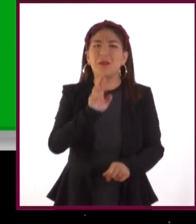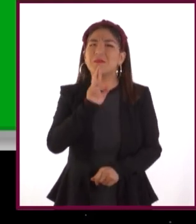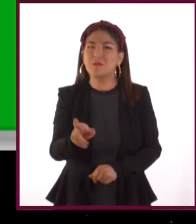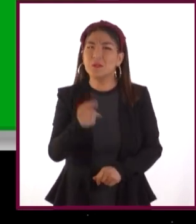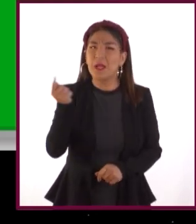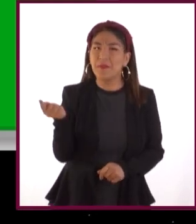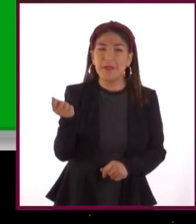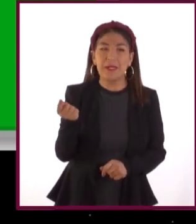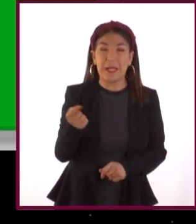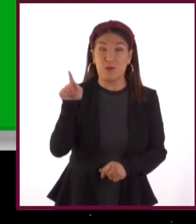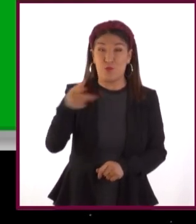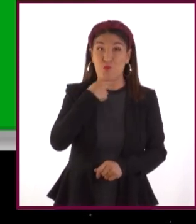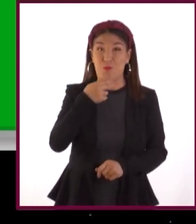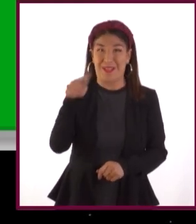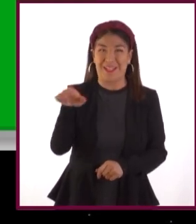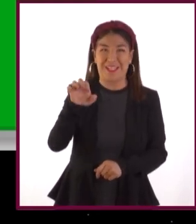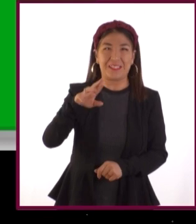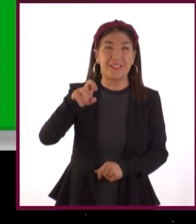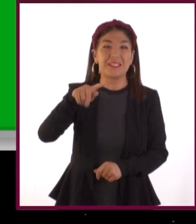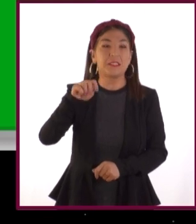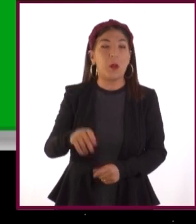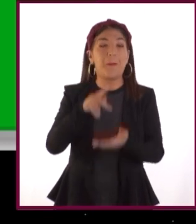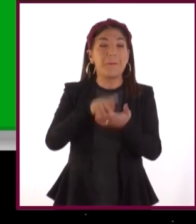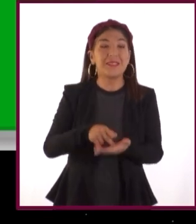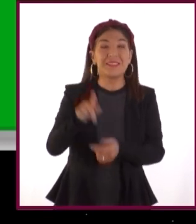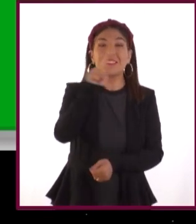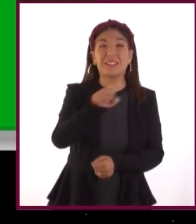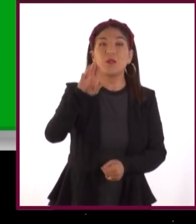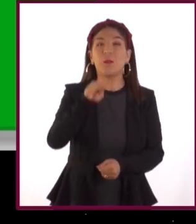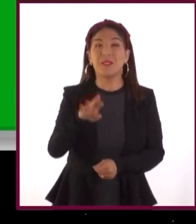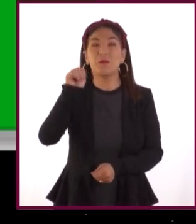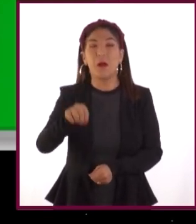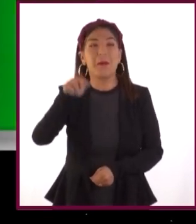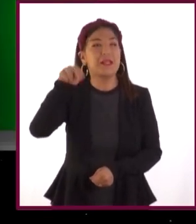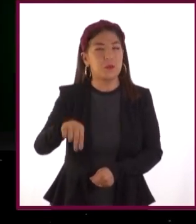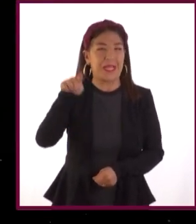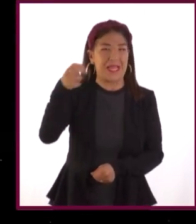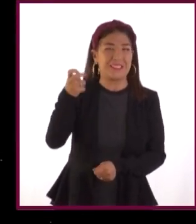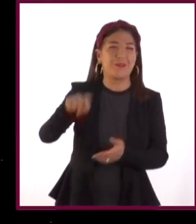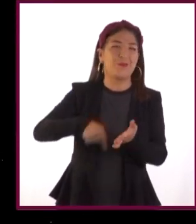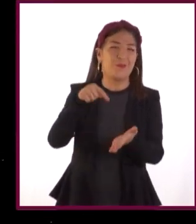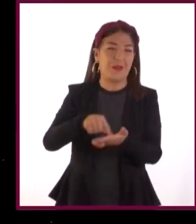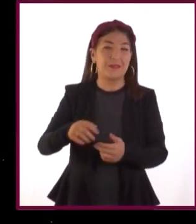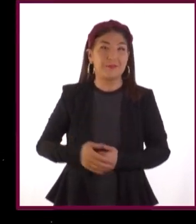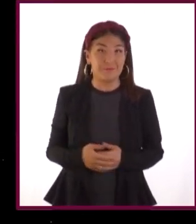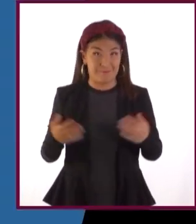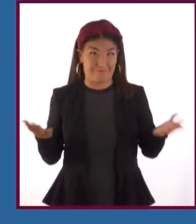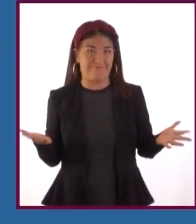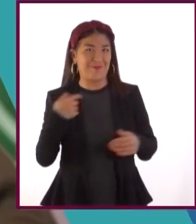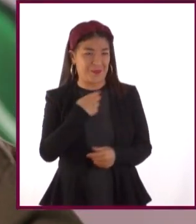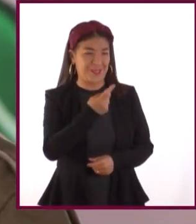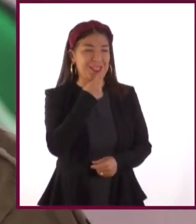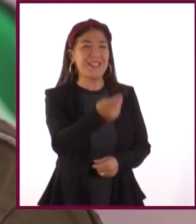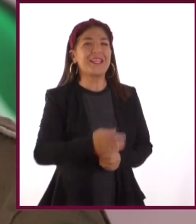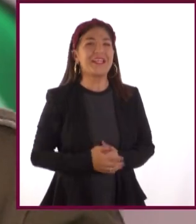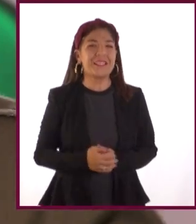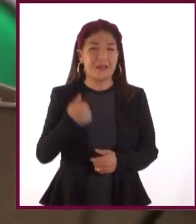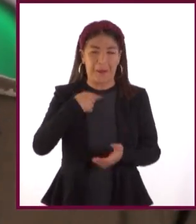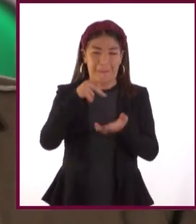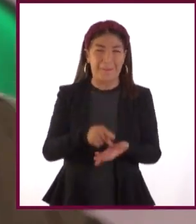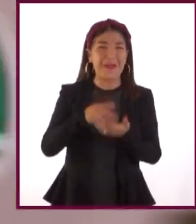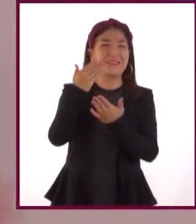1177 newton. En la Luna la gravedad varía, por lo que multiplicaremos 120 kilogramos por